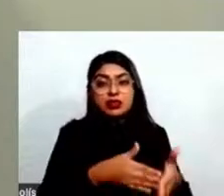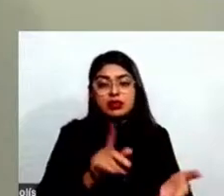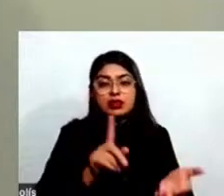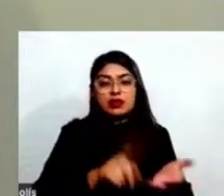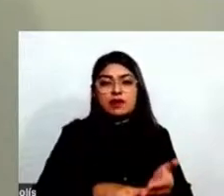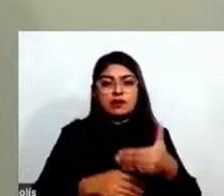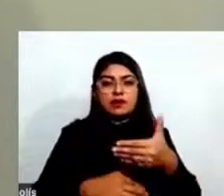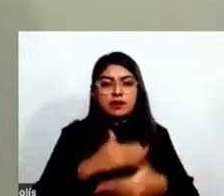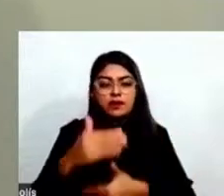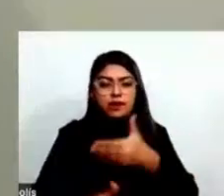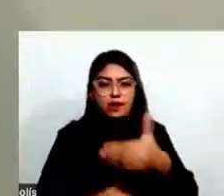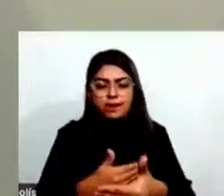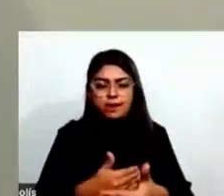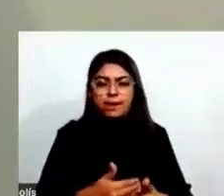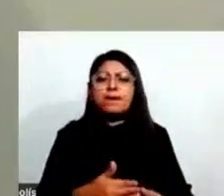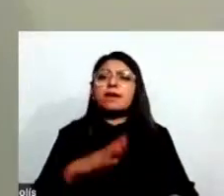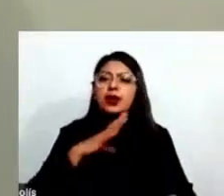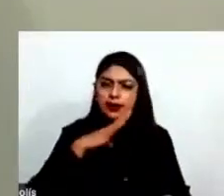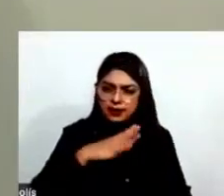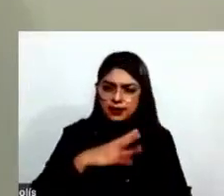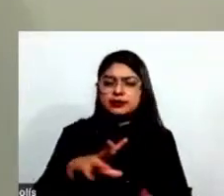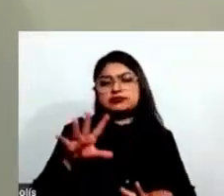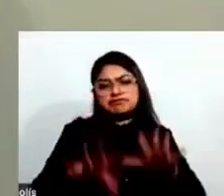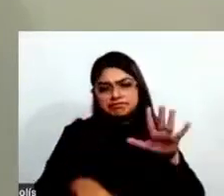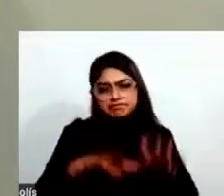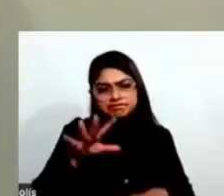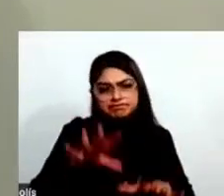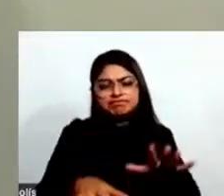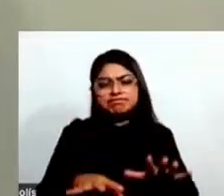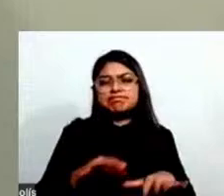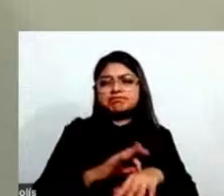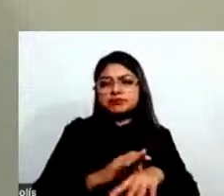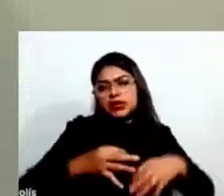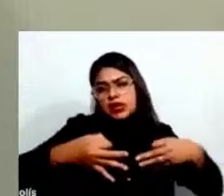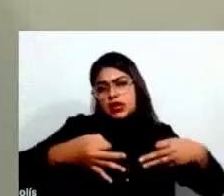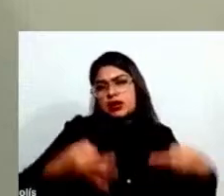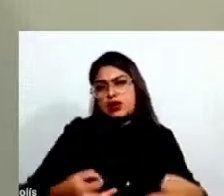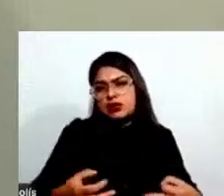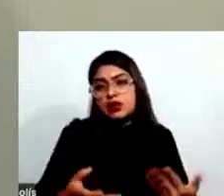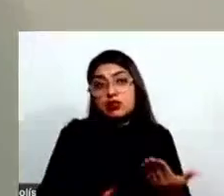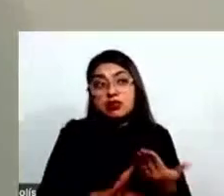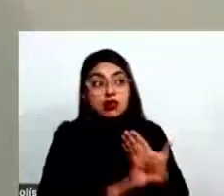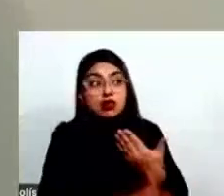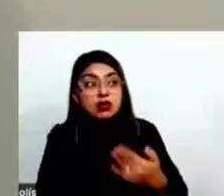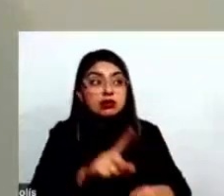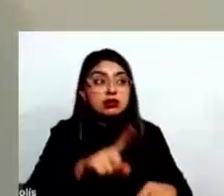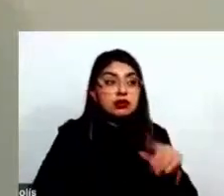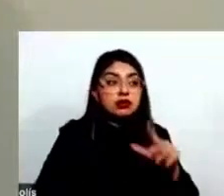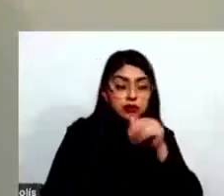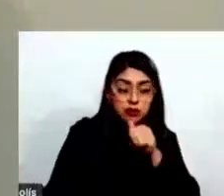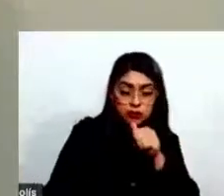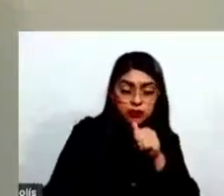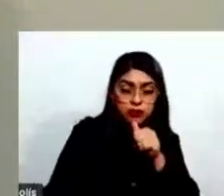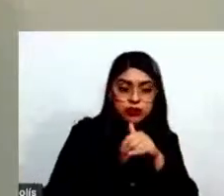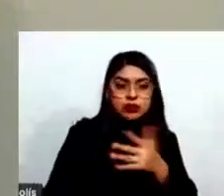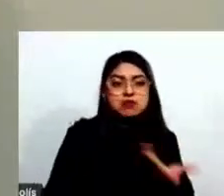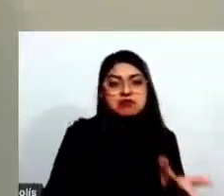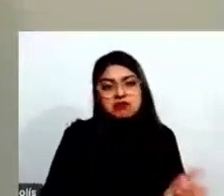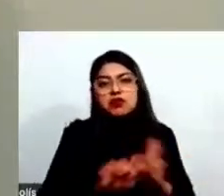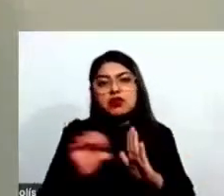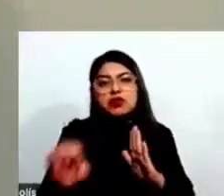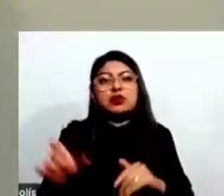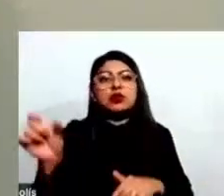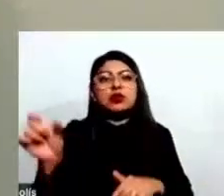muchos casos de una realidad inevitable, en especial cuando se trata de integrantes de